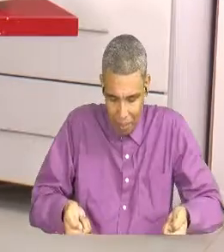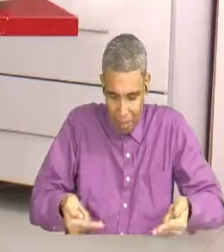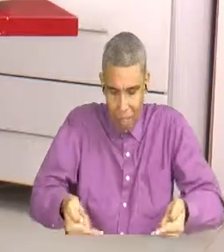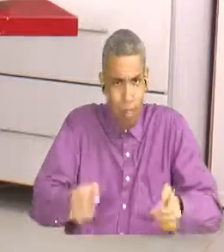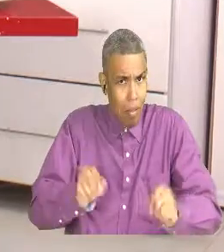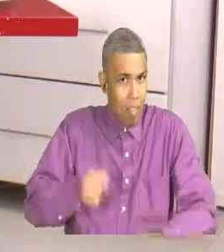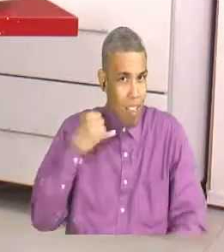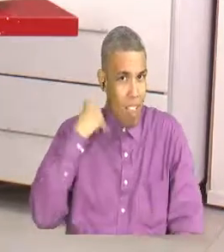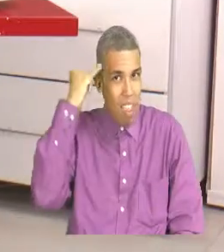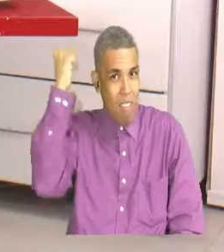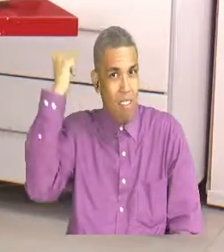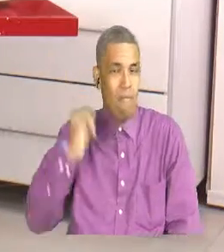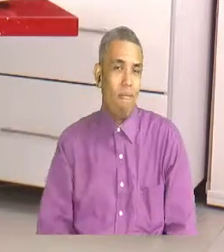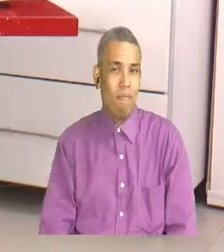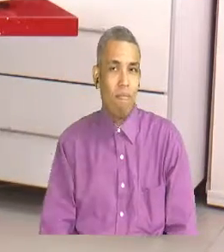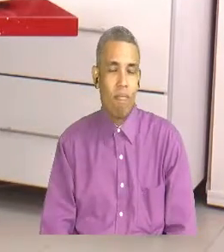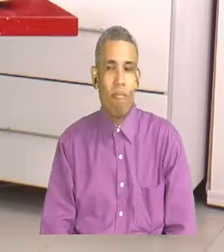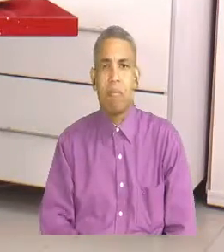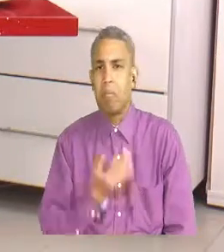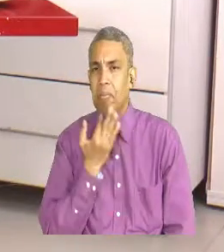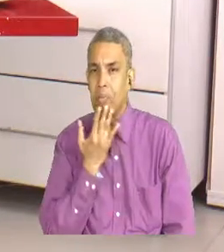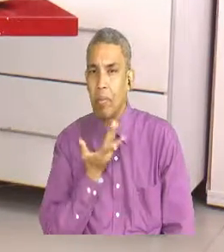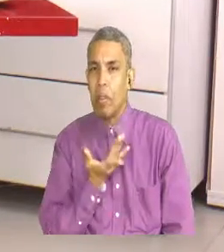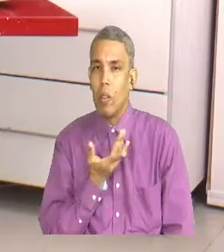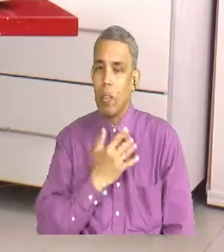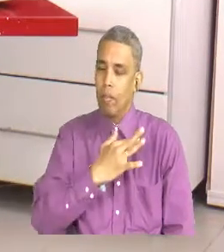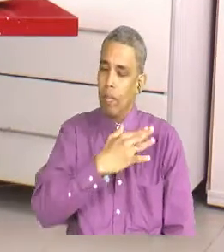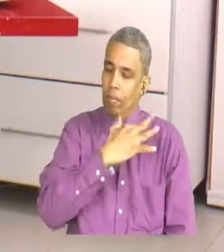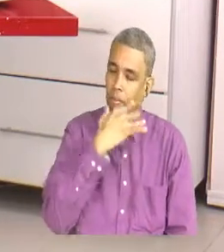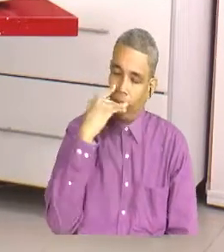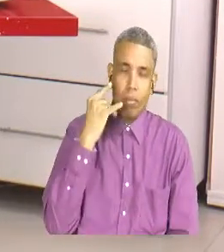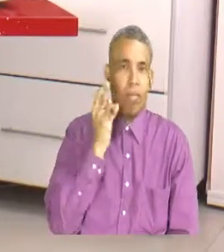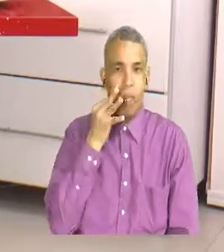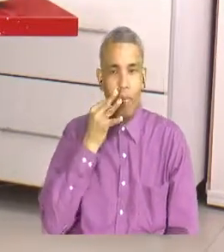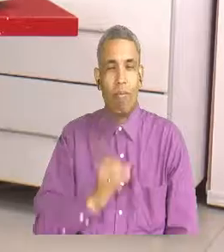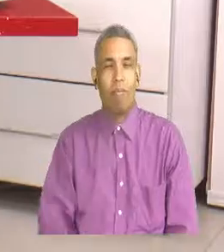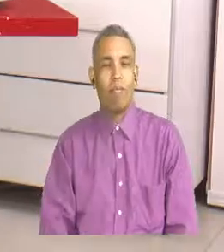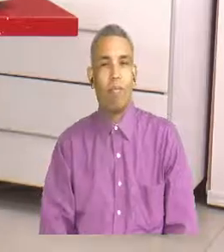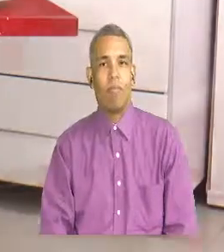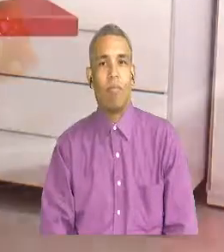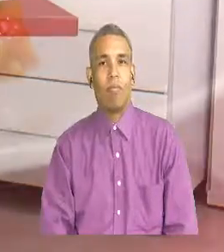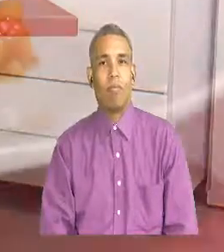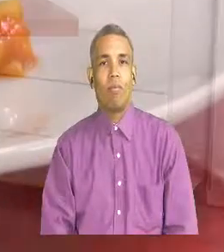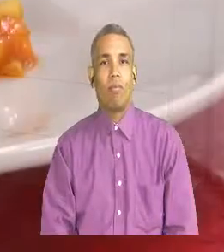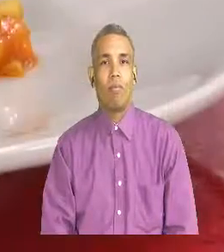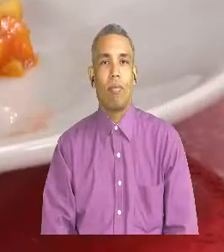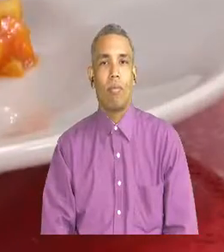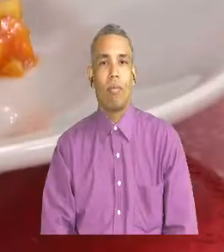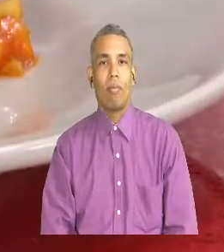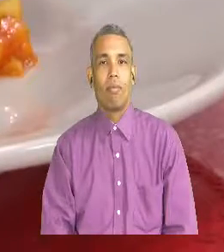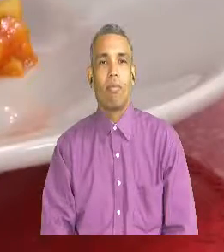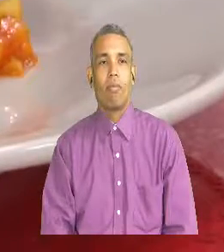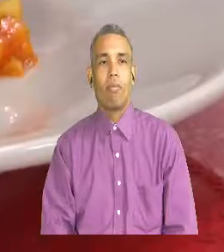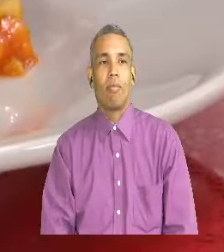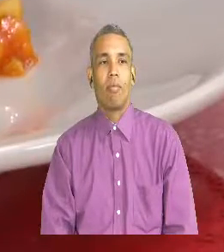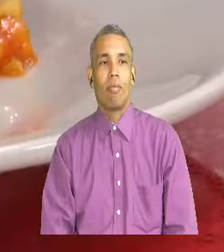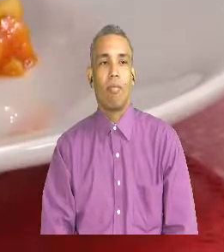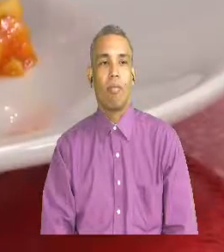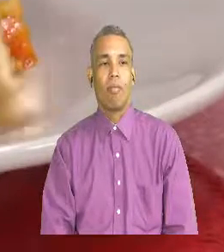Estos colores. Me robo esto por acá también. A ver, permíteme.